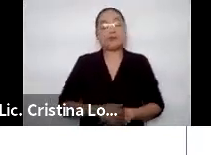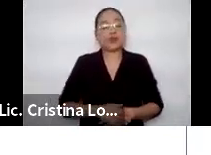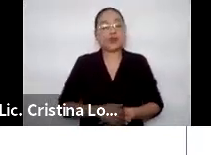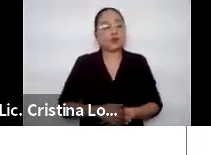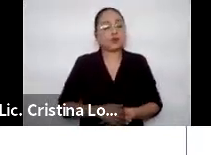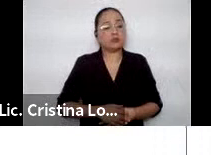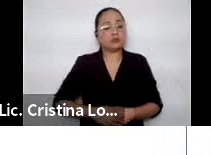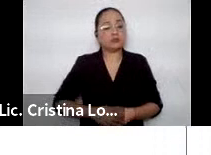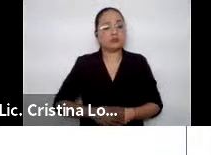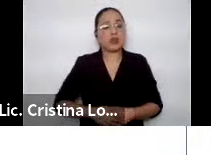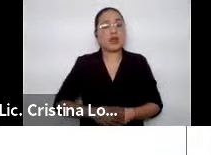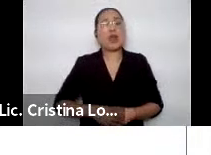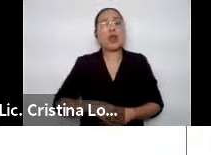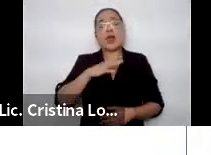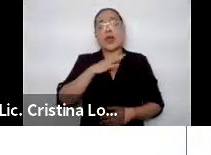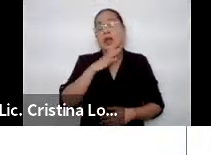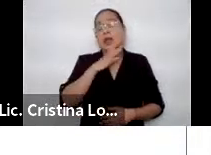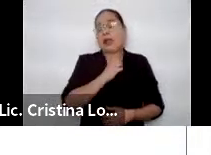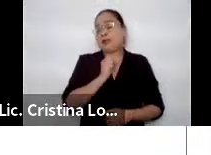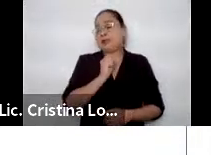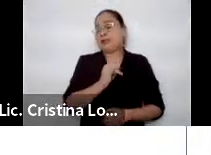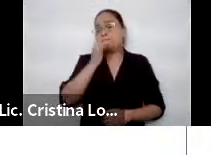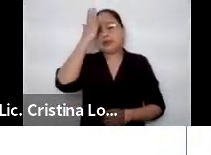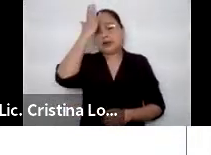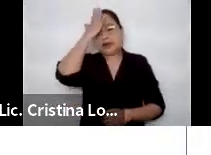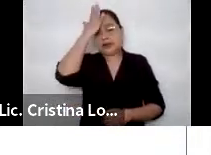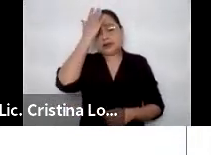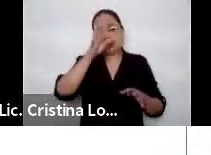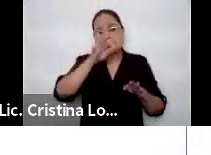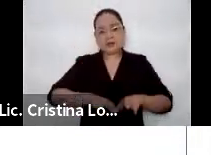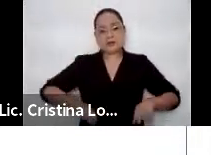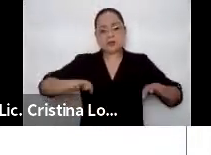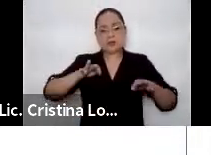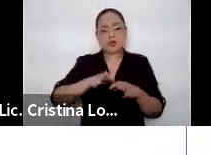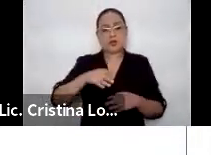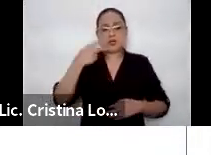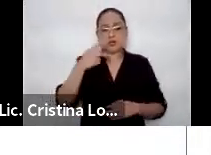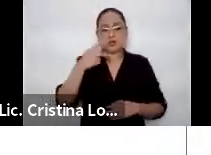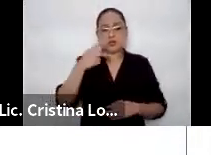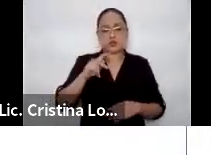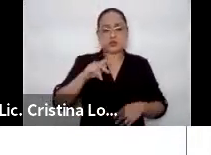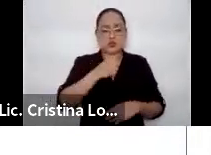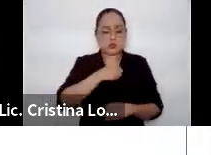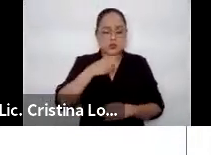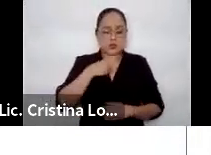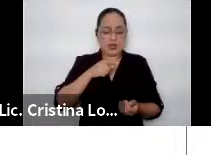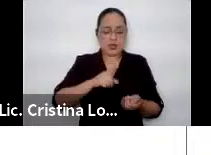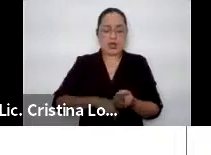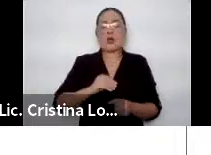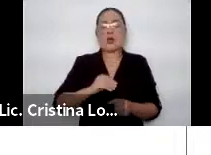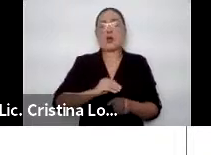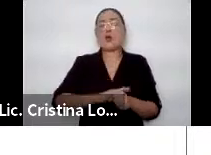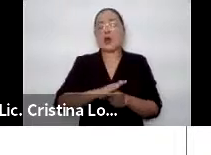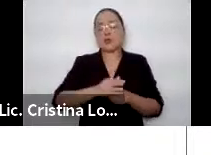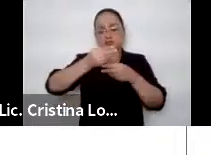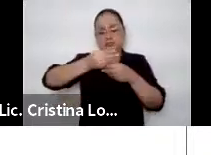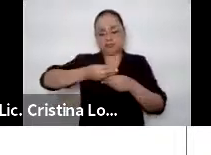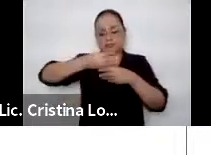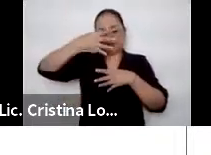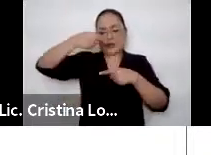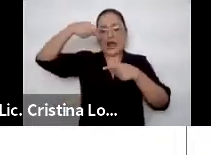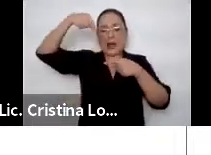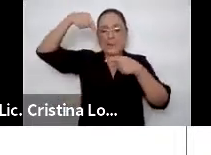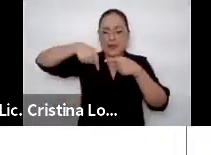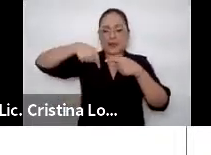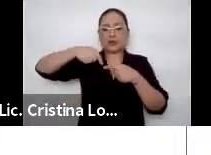es vertical descendente, una de las características principales de la obligatoriedad, dentro de muchas que hay. Pero esta nos indica que siempre